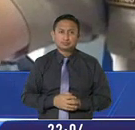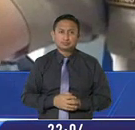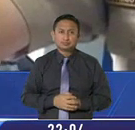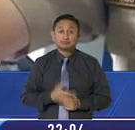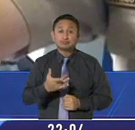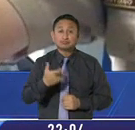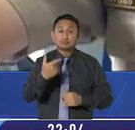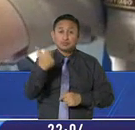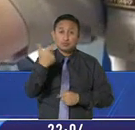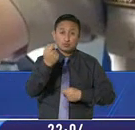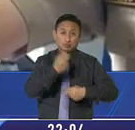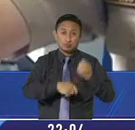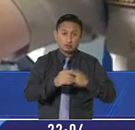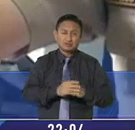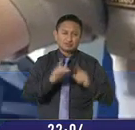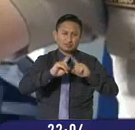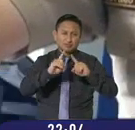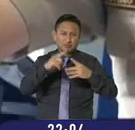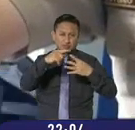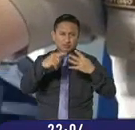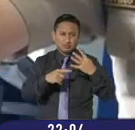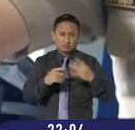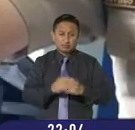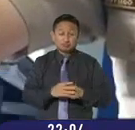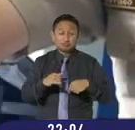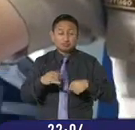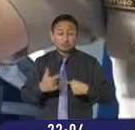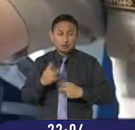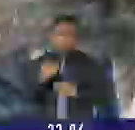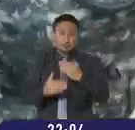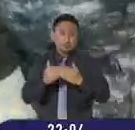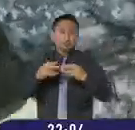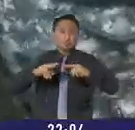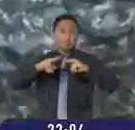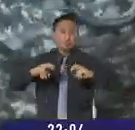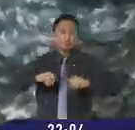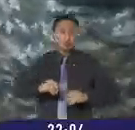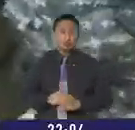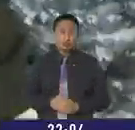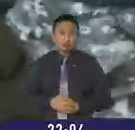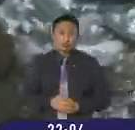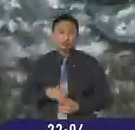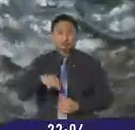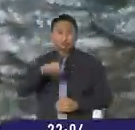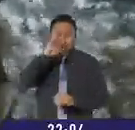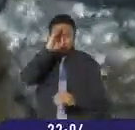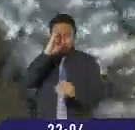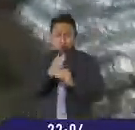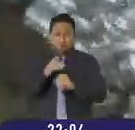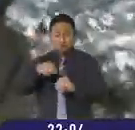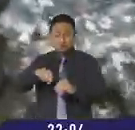tráfico de armas, etc. Eso está dentro de un proceso investigativo. Trabajos enfocados a